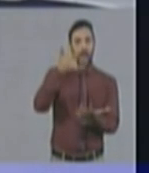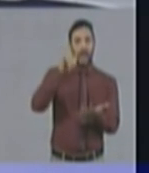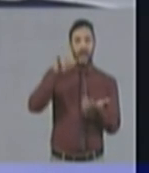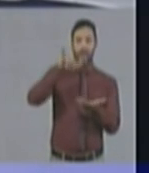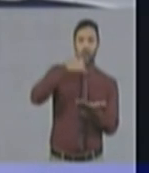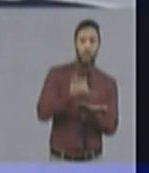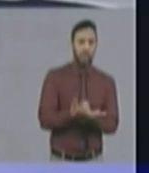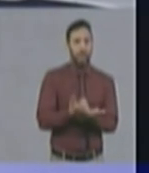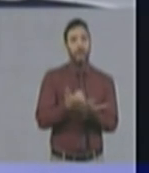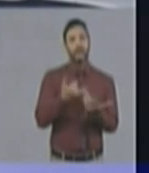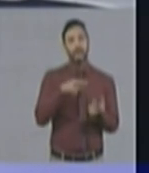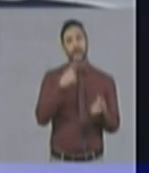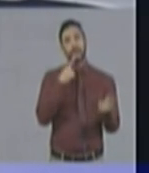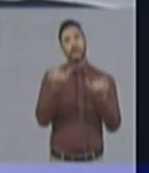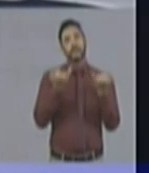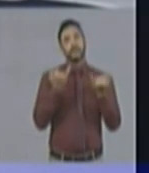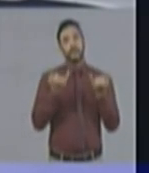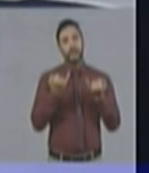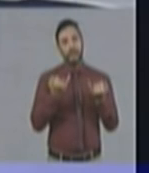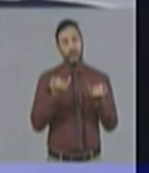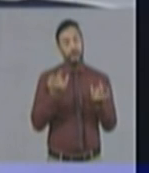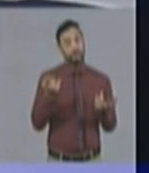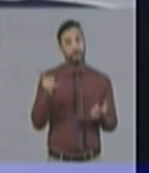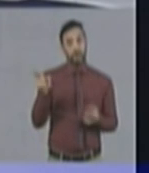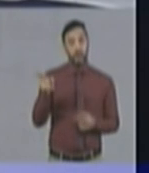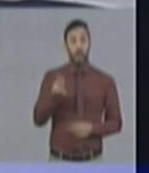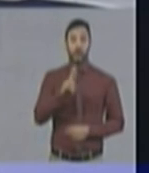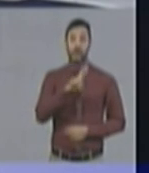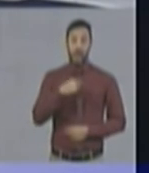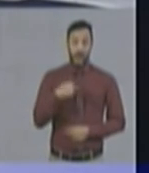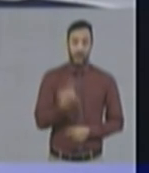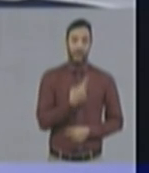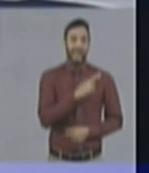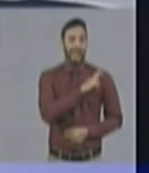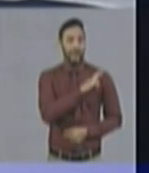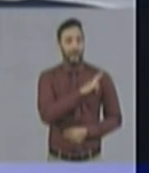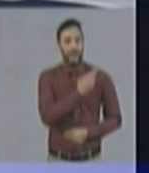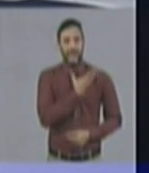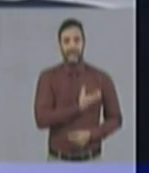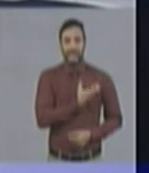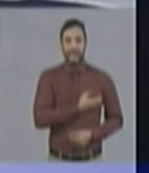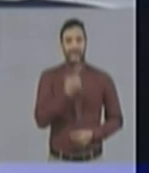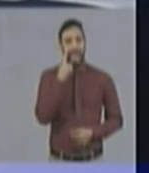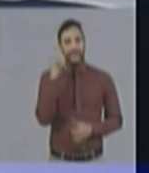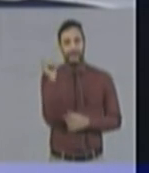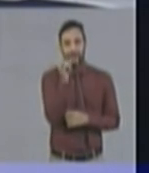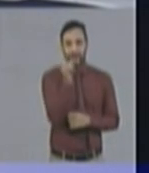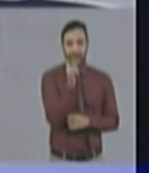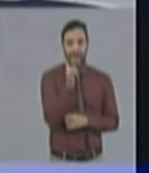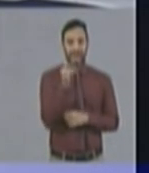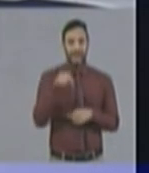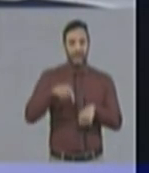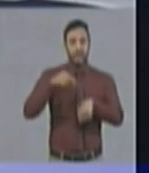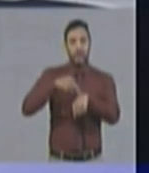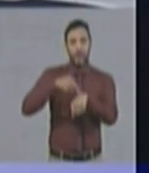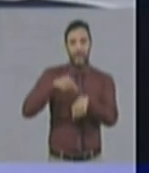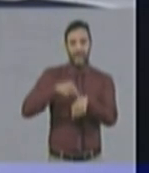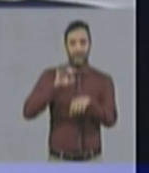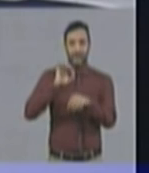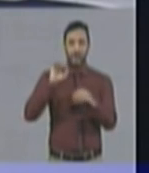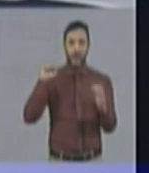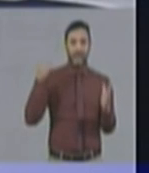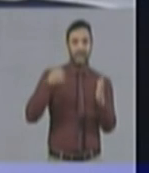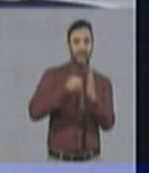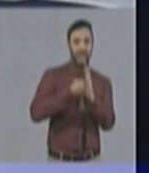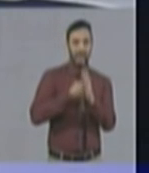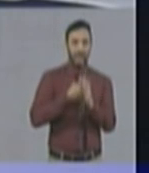la, digamos, la triste responsabilidad de dar cobertura a estos primeros minutos, a estas primeras horas después del